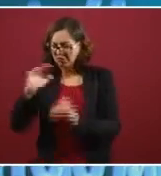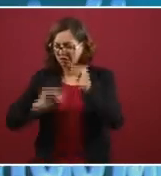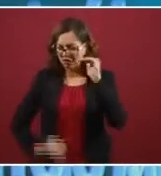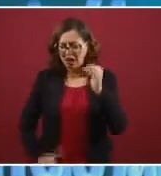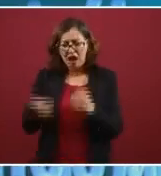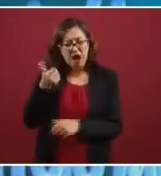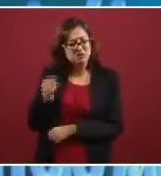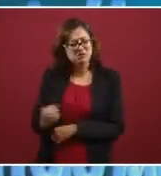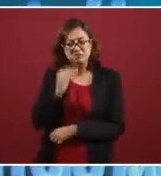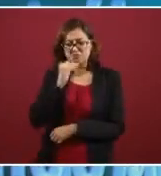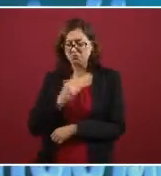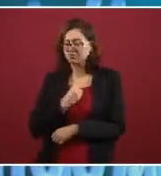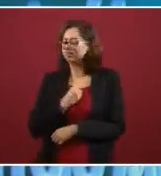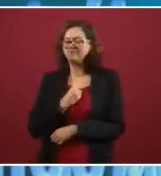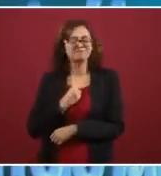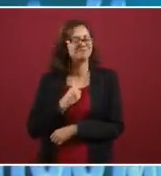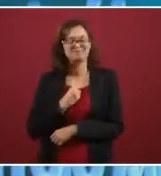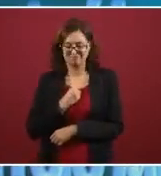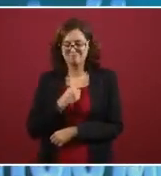desigualdad,